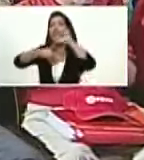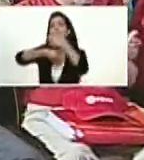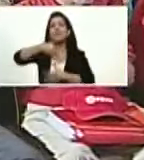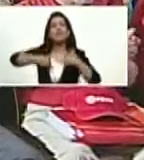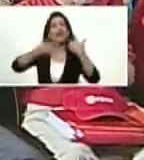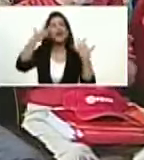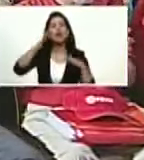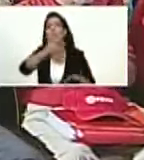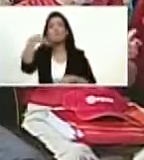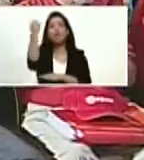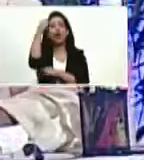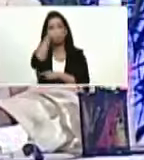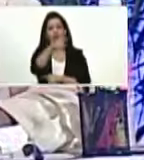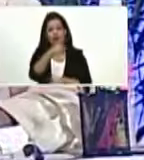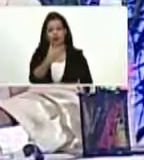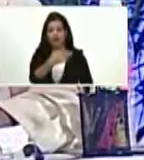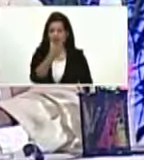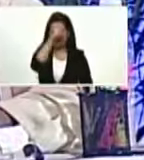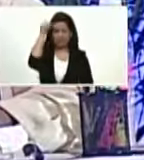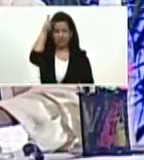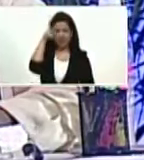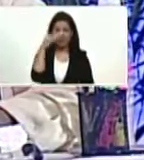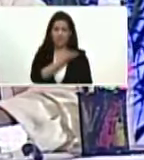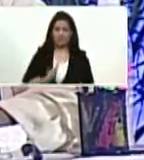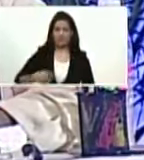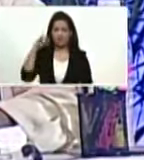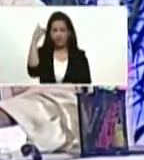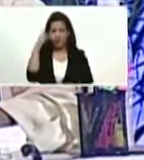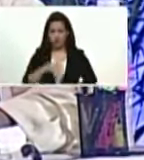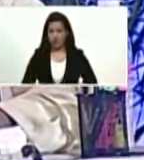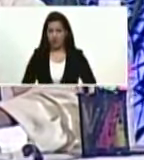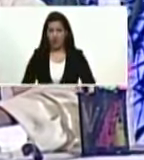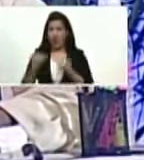Y vienen a acusarlo de una cantidad de